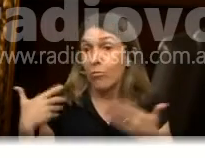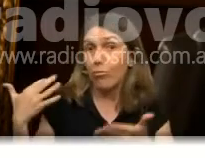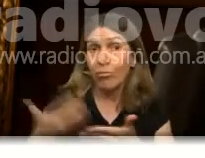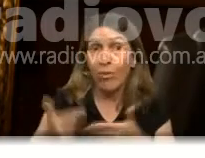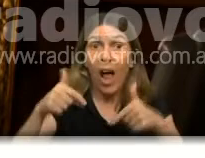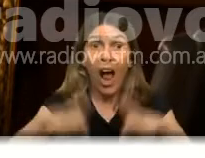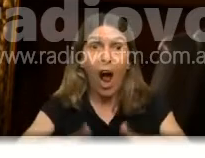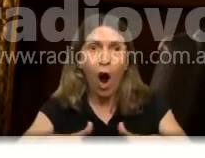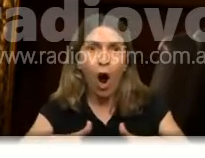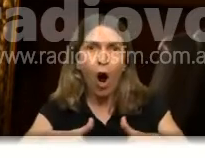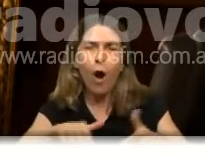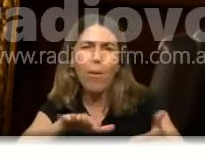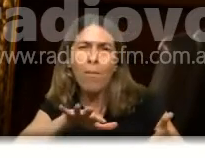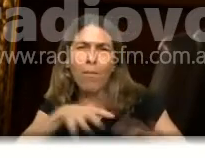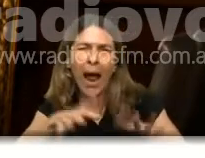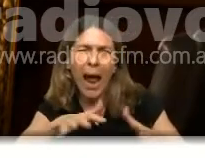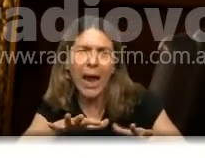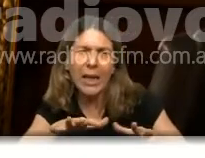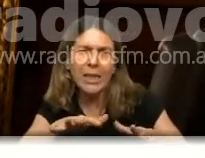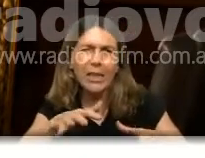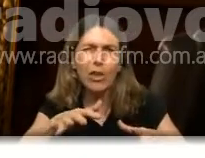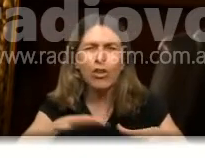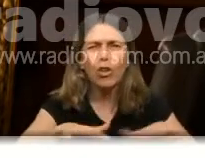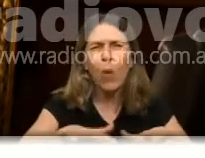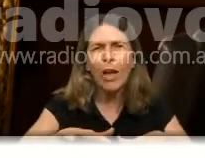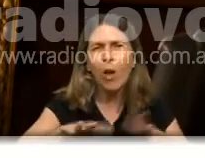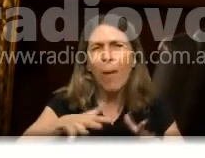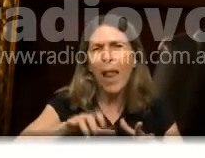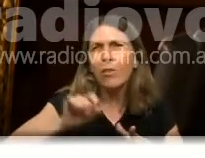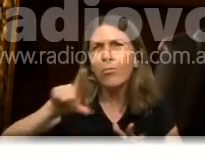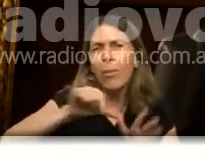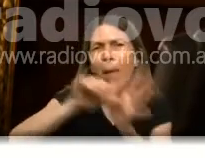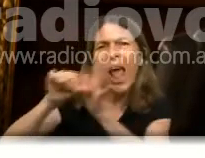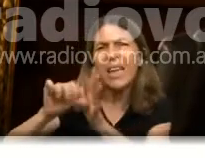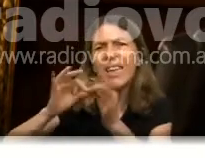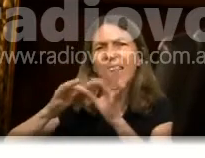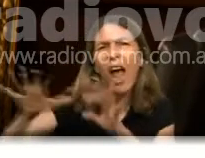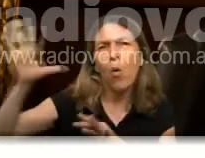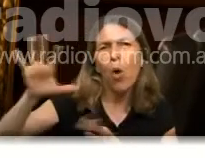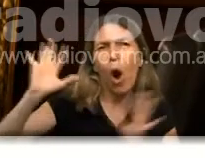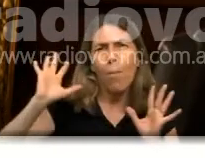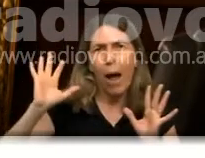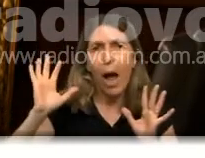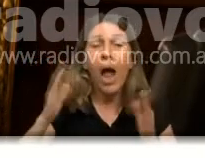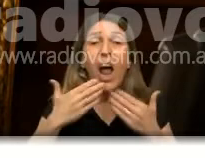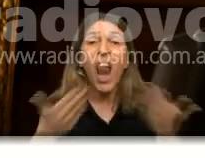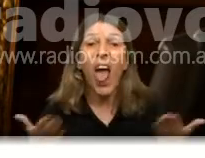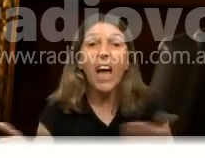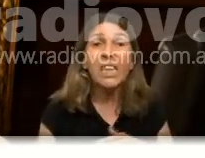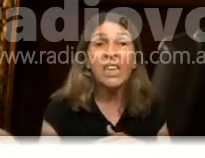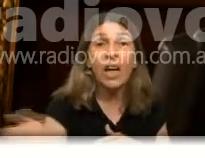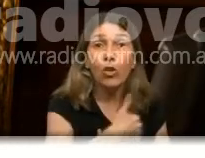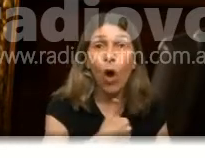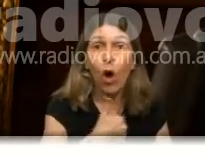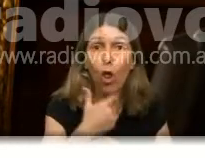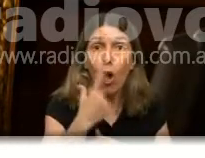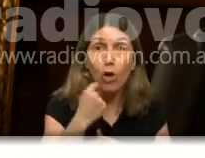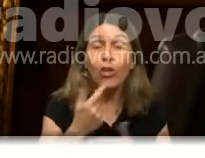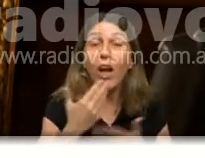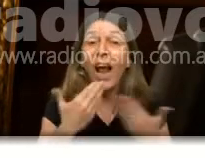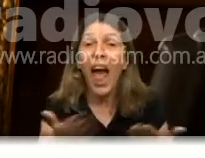que son comparables con las de los países europeos gracias a todos gracias a todas